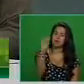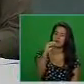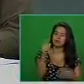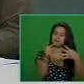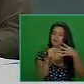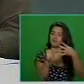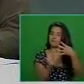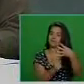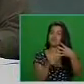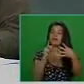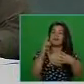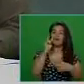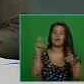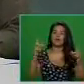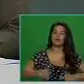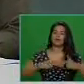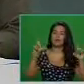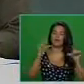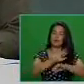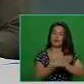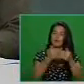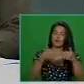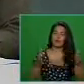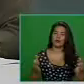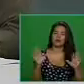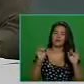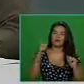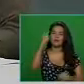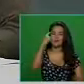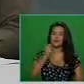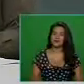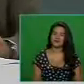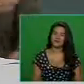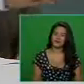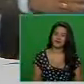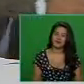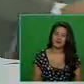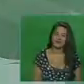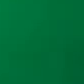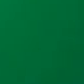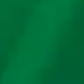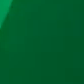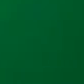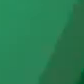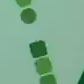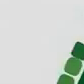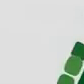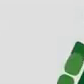disfrutar de la programación de Vive, el canal del Poder Popular. Feliz día para todos.